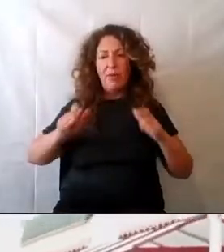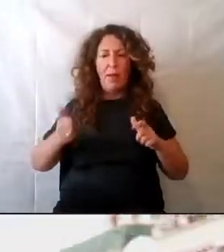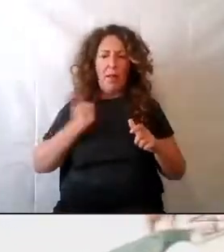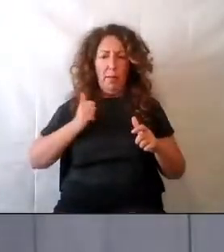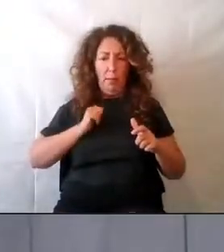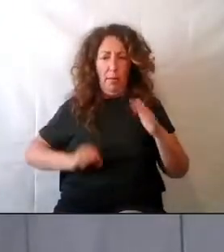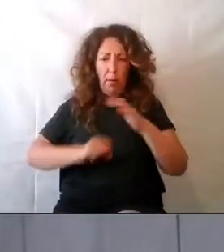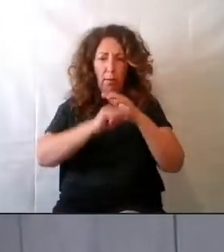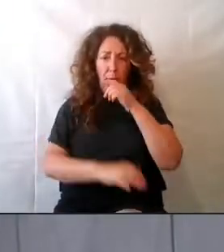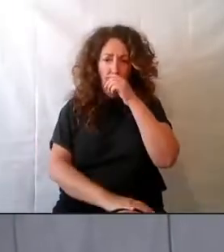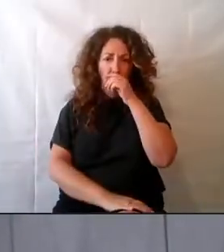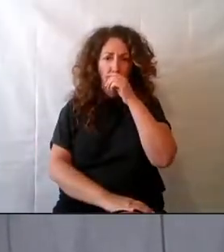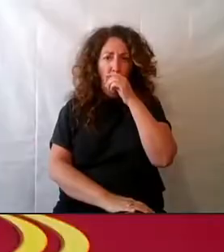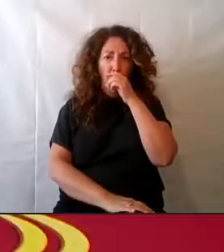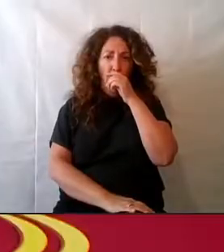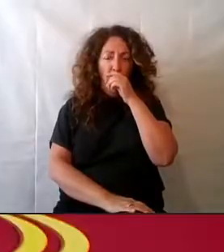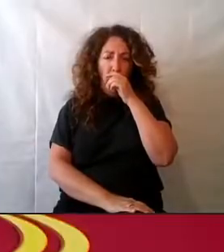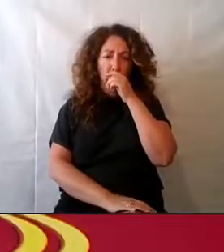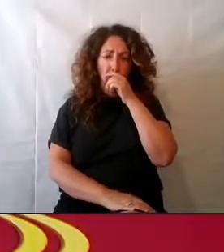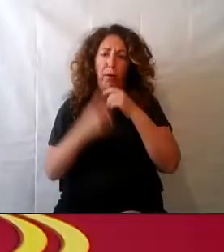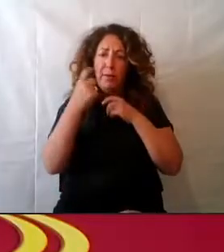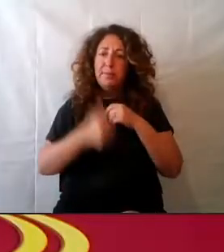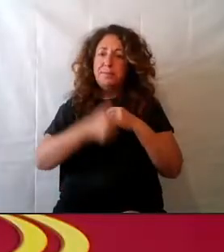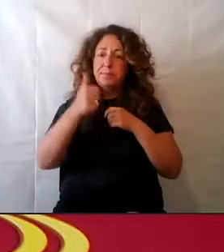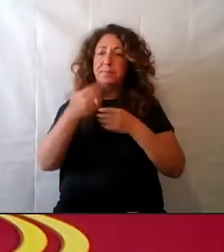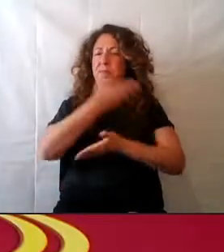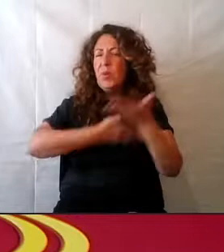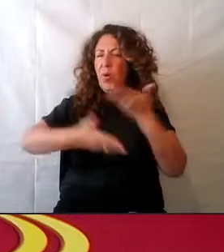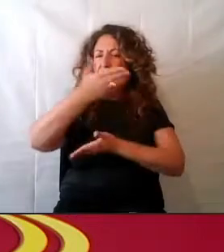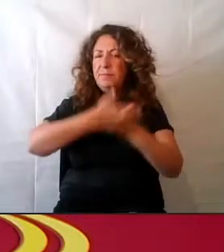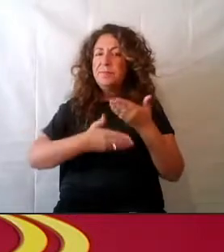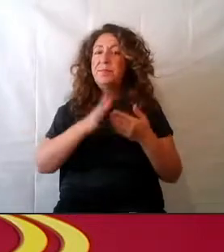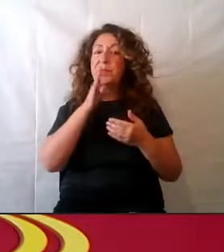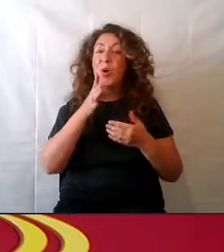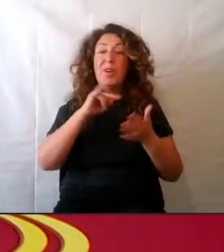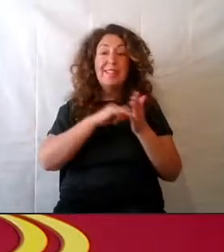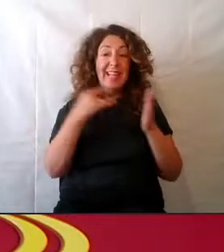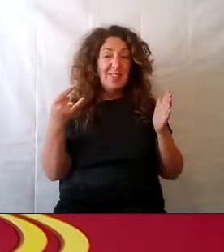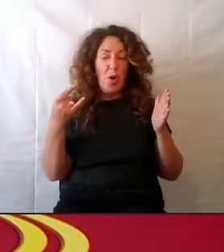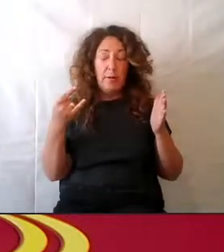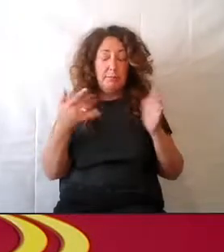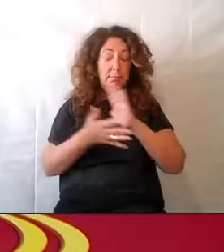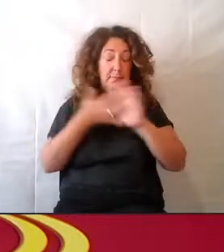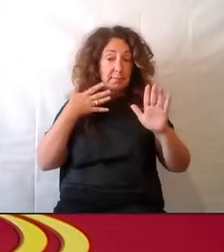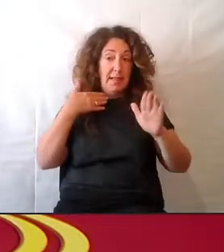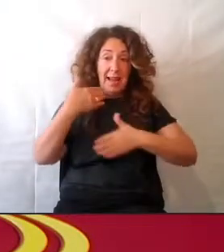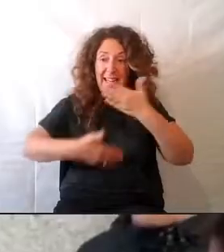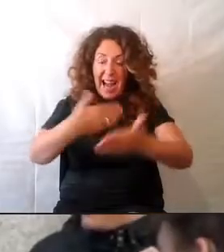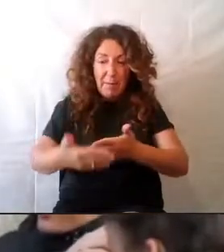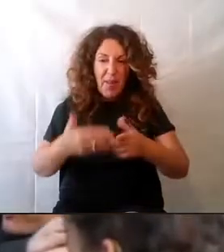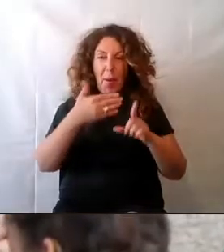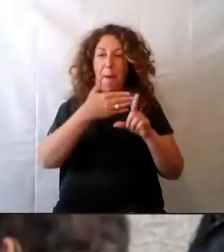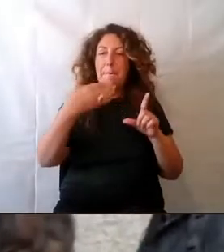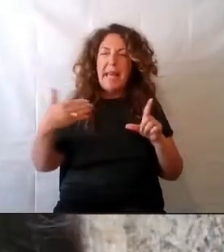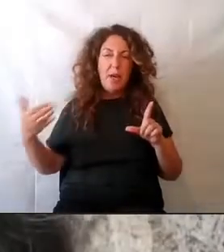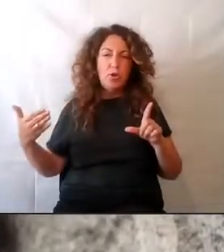ámbitos de colaboración que todavía ni nos imaginamos porque la tecnología está yendo tan rápido microsoft está siendo tan puntero